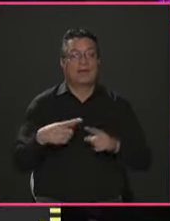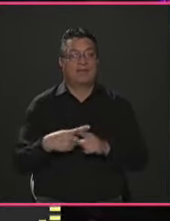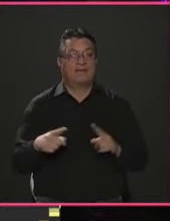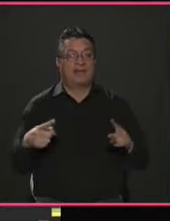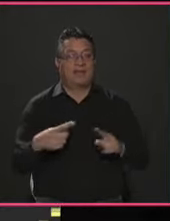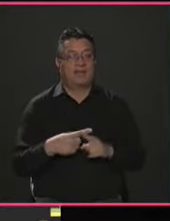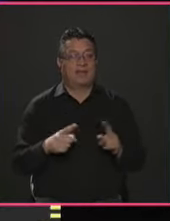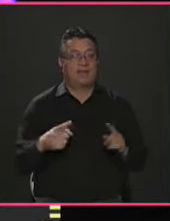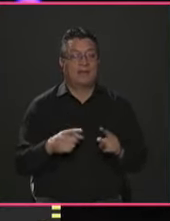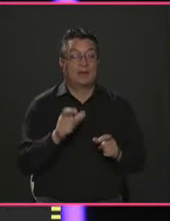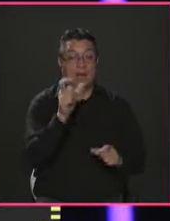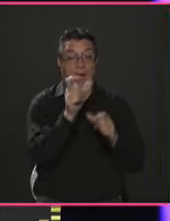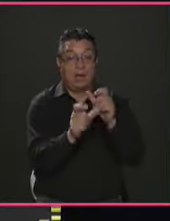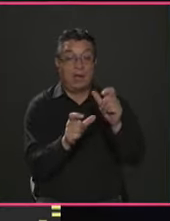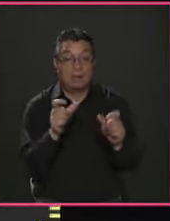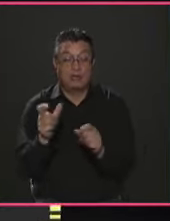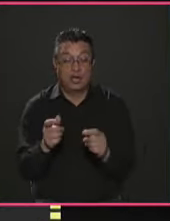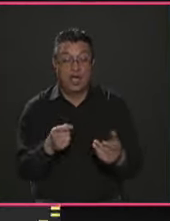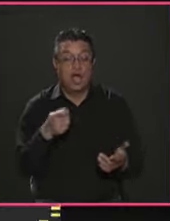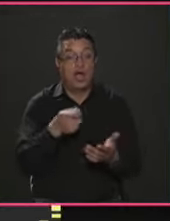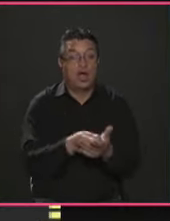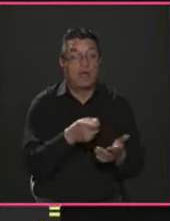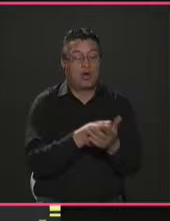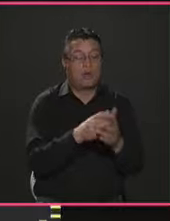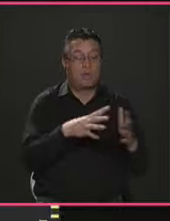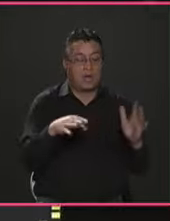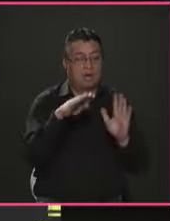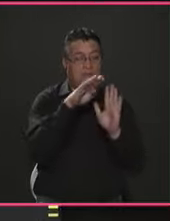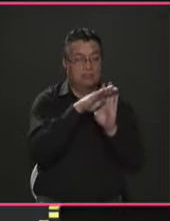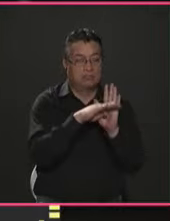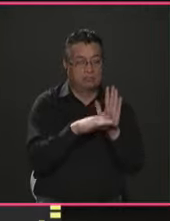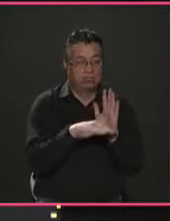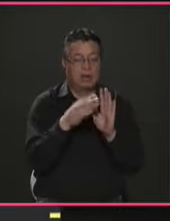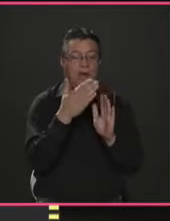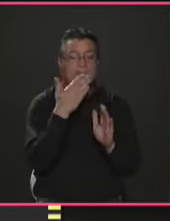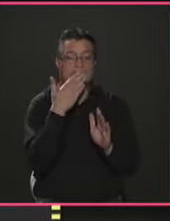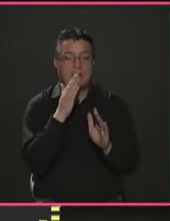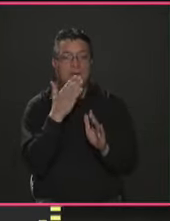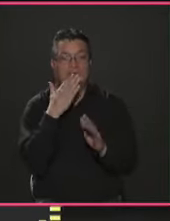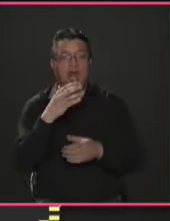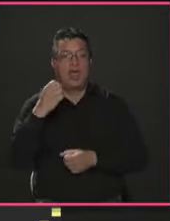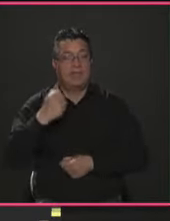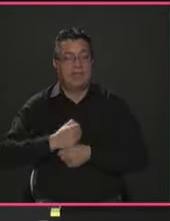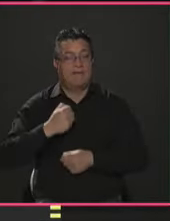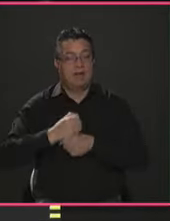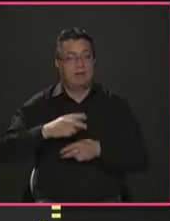distintas las personas empiezan a consumir mucho más contenido y vamos a realizar mejores